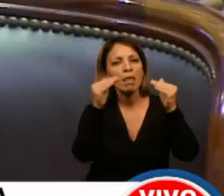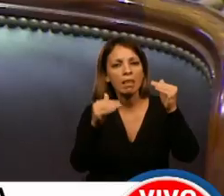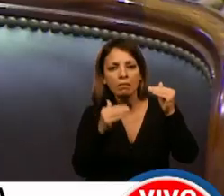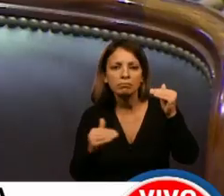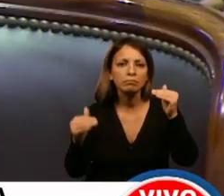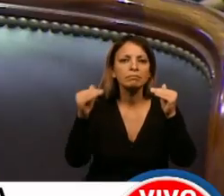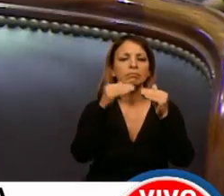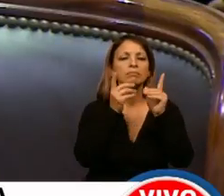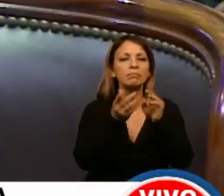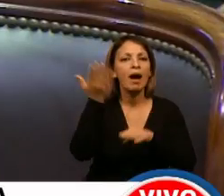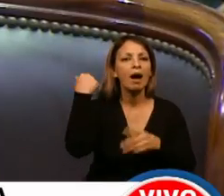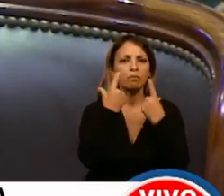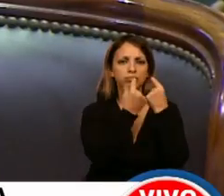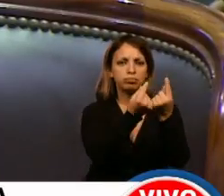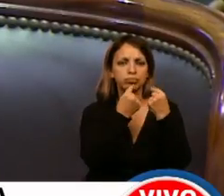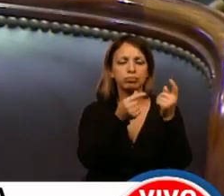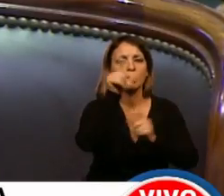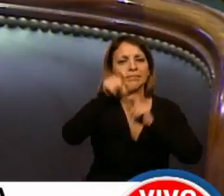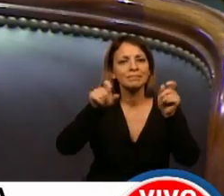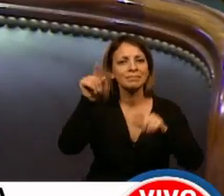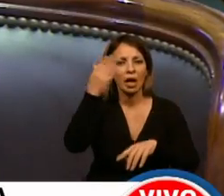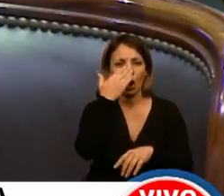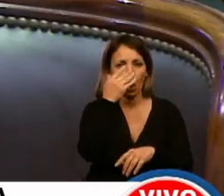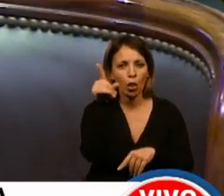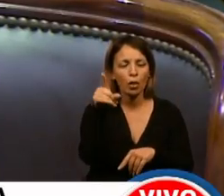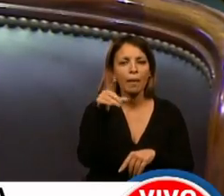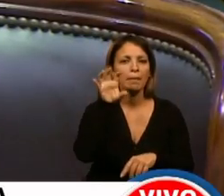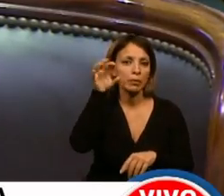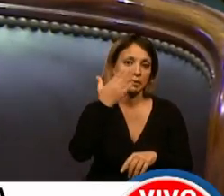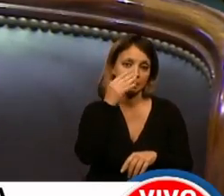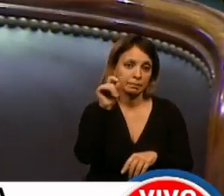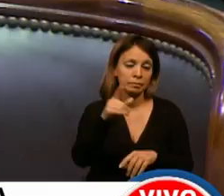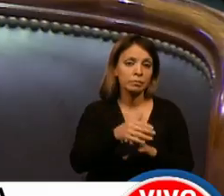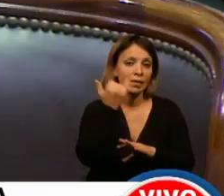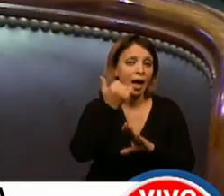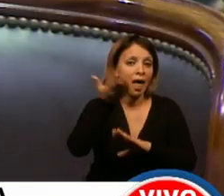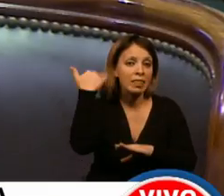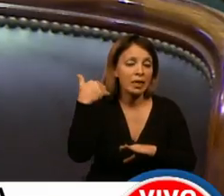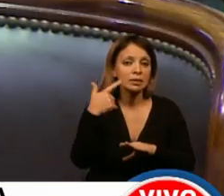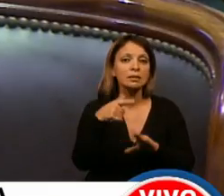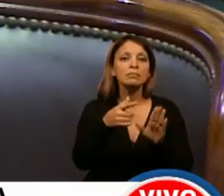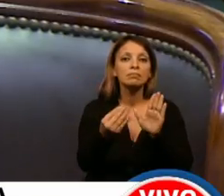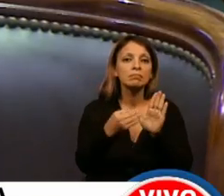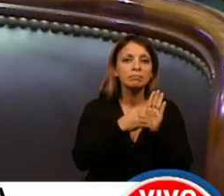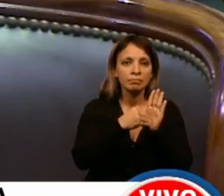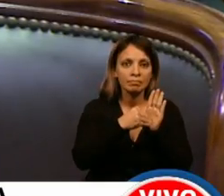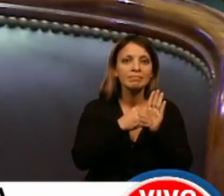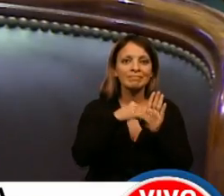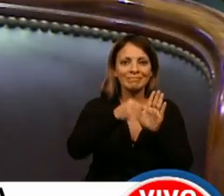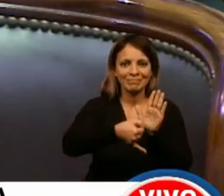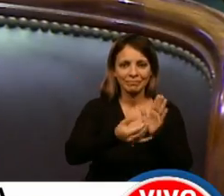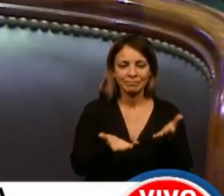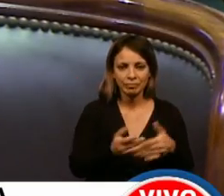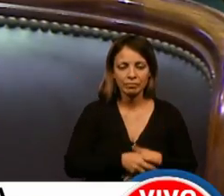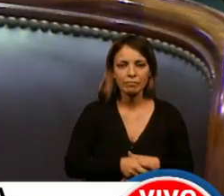innumerables reclamos de ciudadanos de córdoba de la provincia que han quedado incorporados de acuerdo